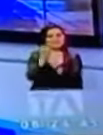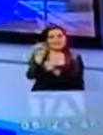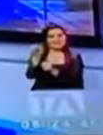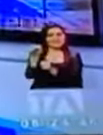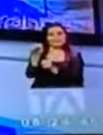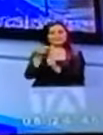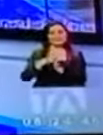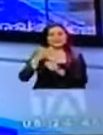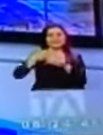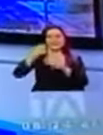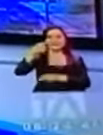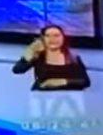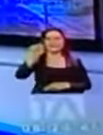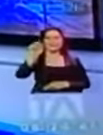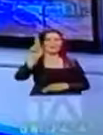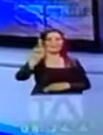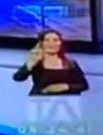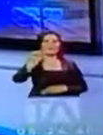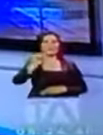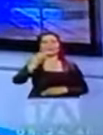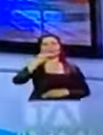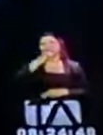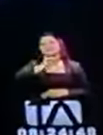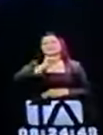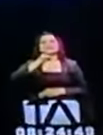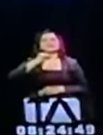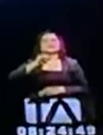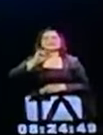al Ecuador en este 2017.